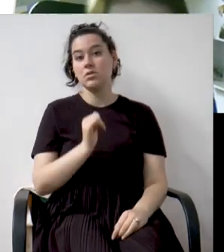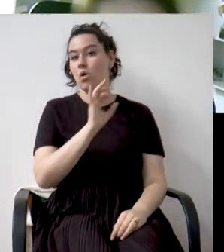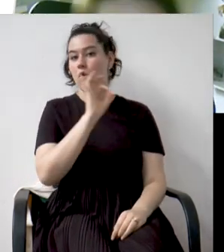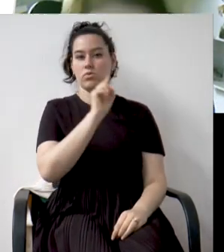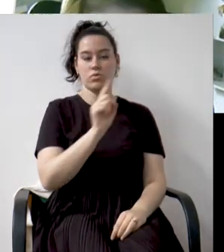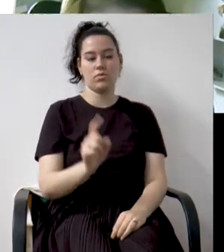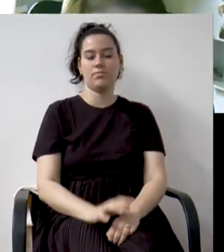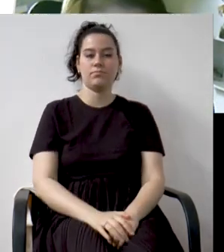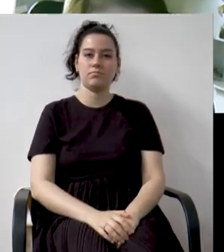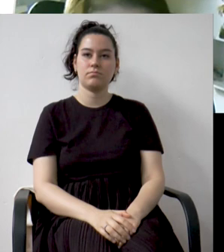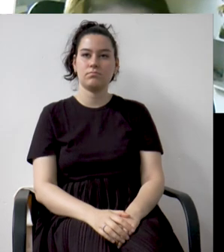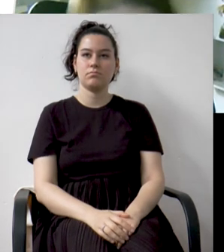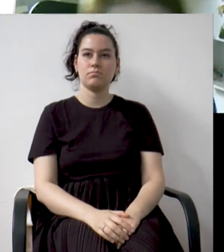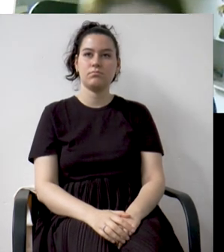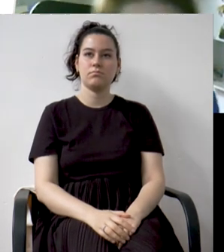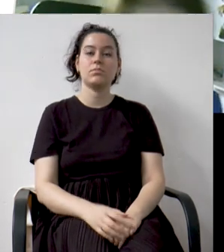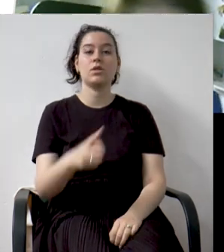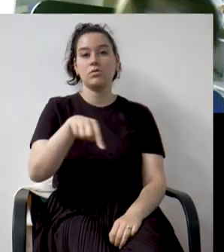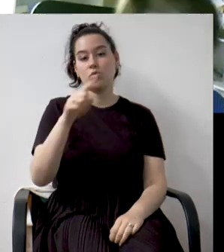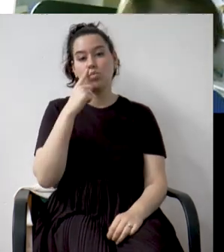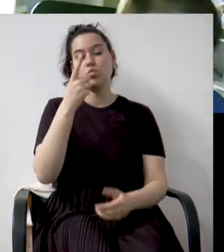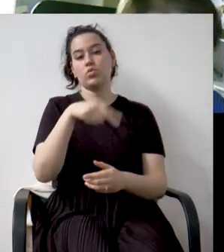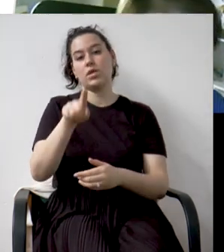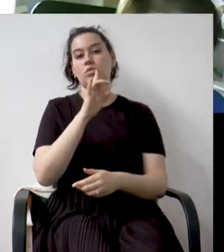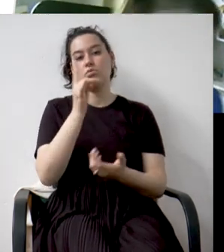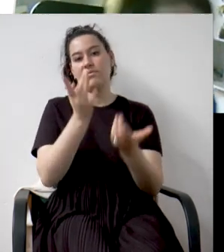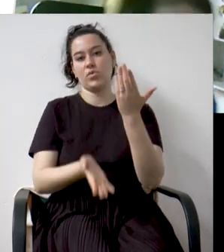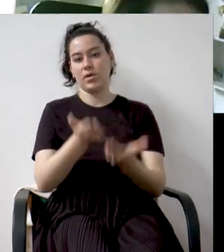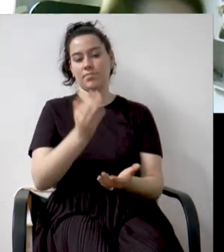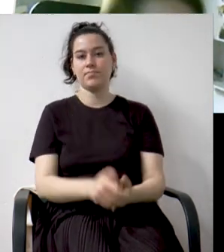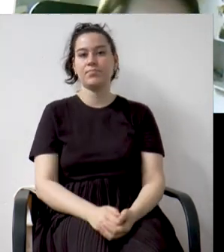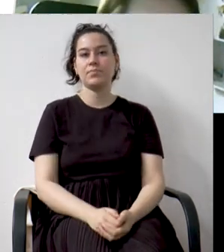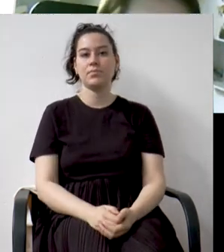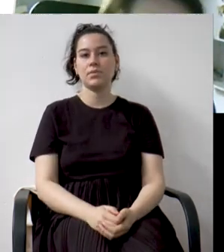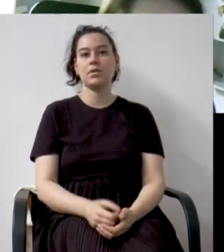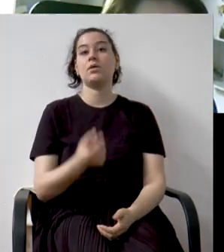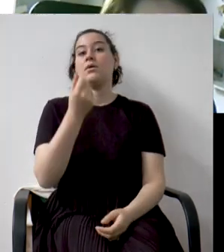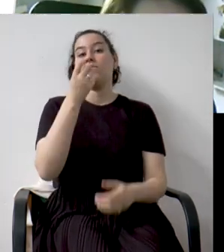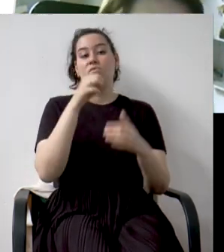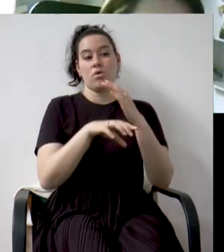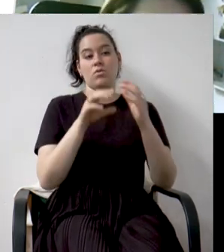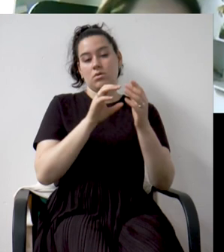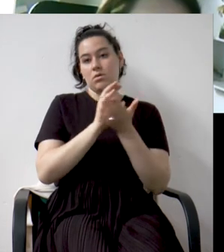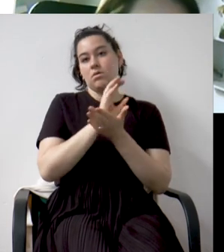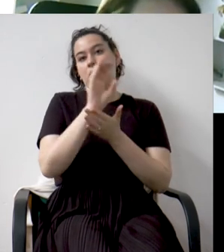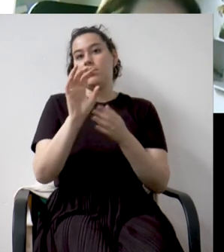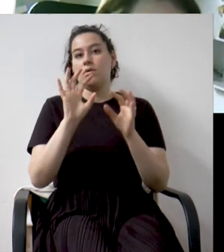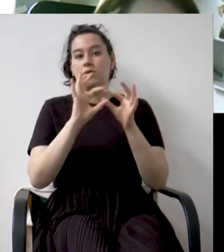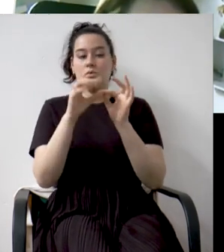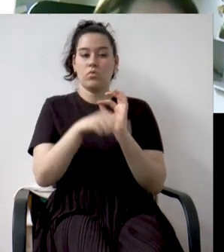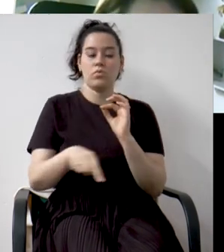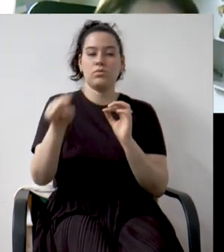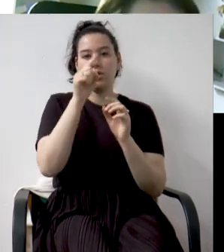no. Digo, eso lo tienen que evaluar ustedes. El traspaso del dinero viene en relación al dibujo que ustedes se